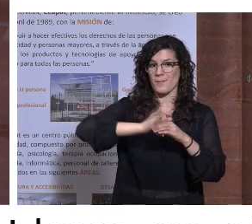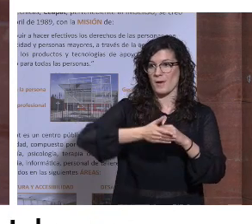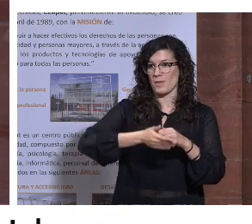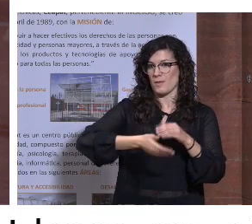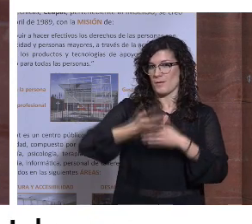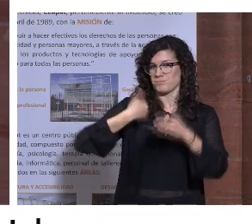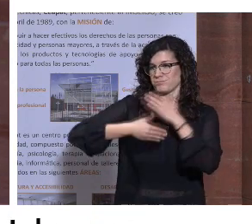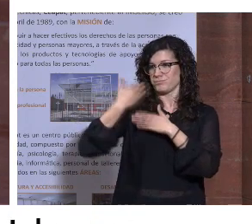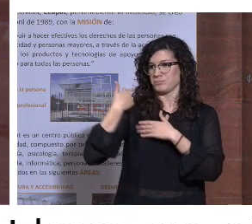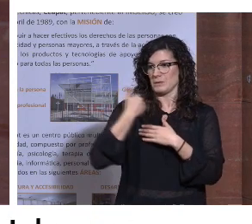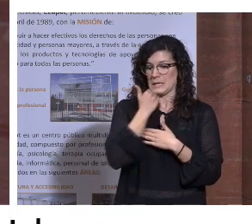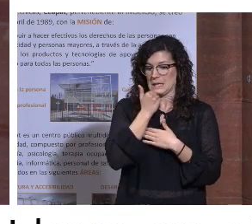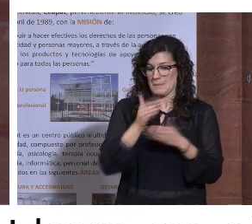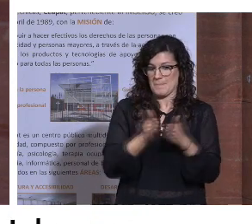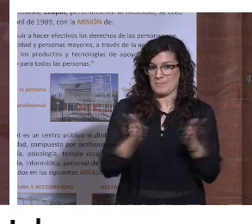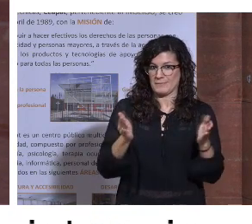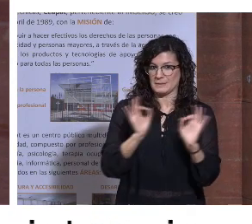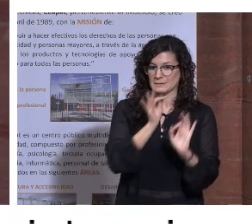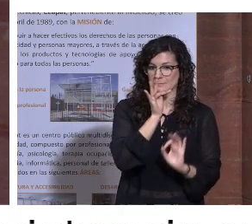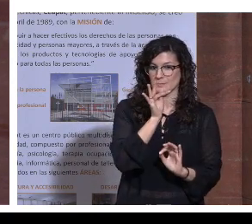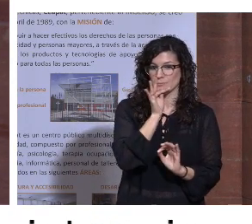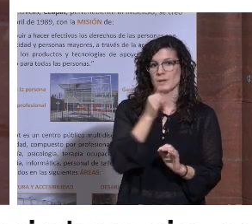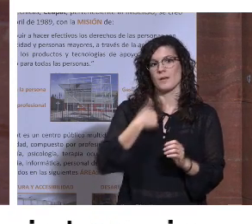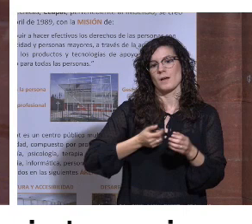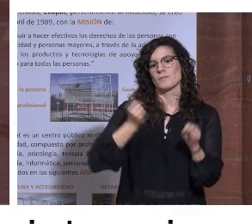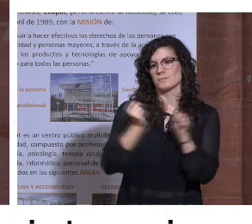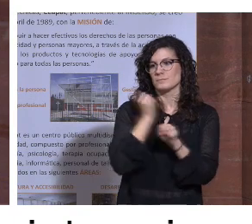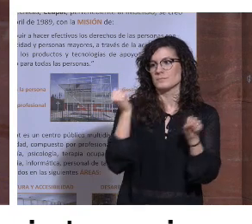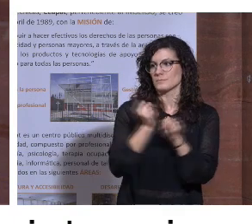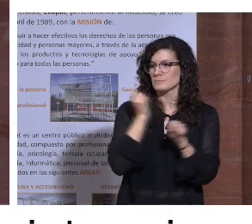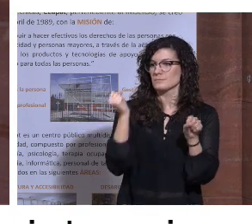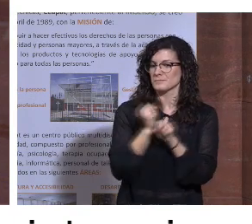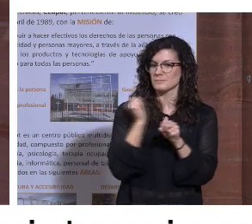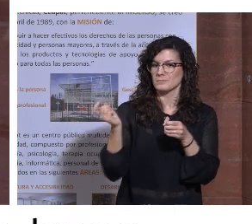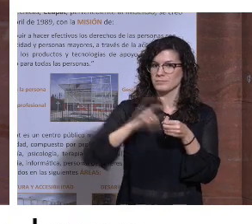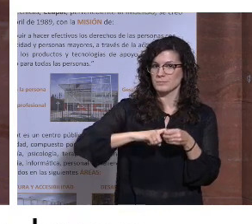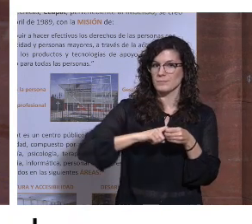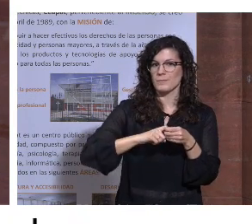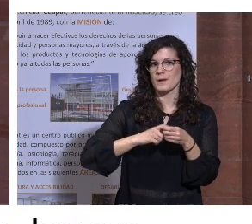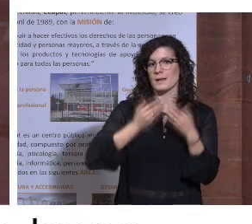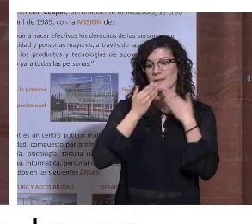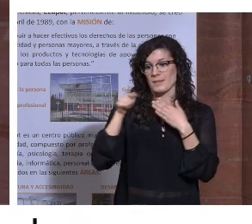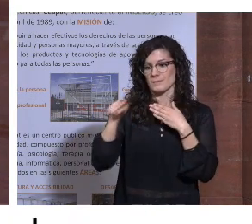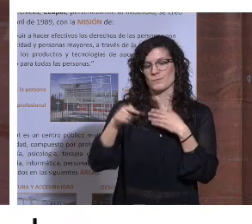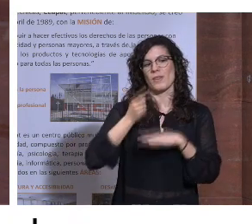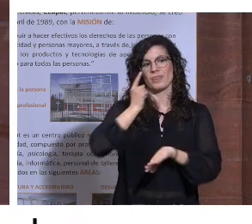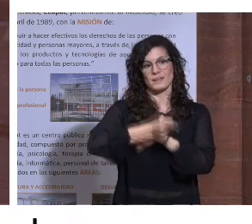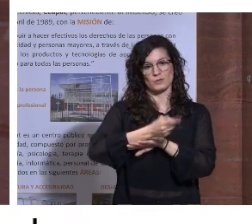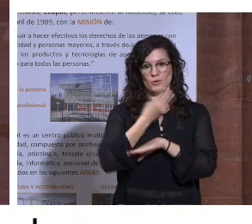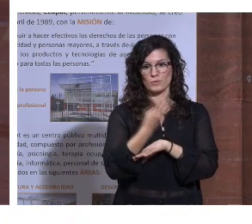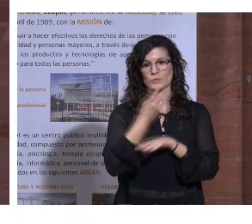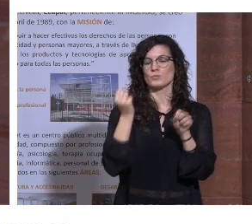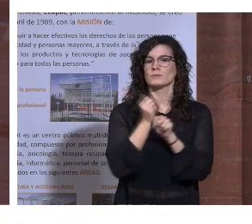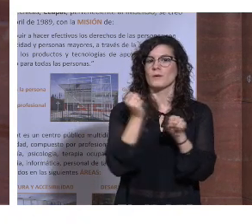existencia y ha contribuido, y así sigue con su buen hacer, a que sus directores, los tres, tuviéramos un brazo seguro en el